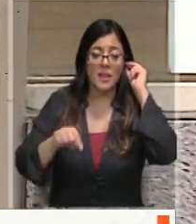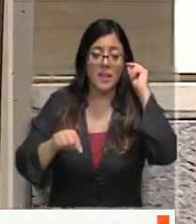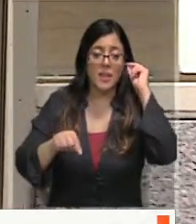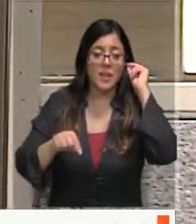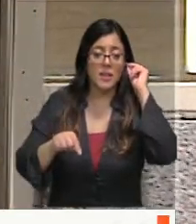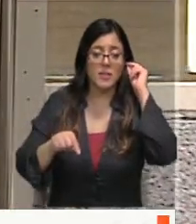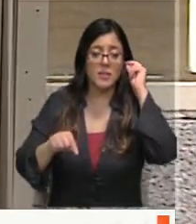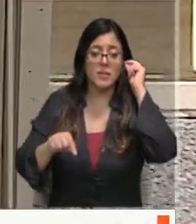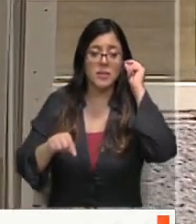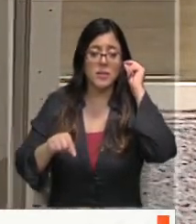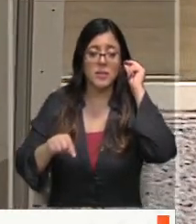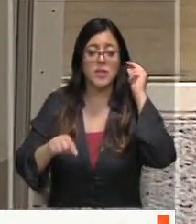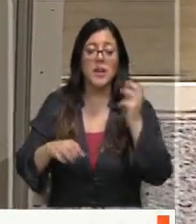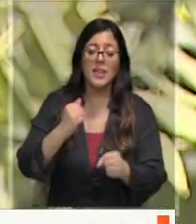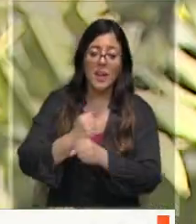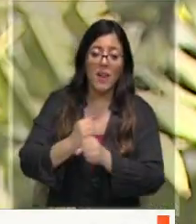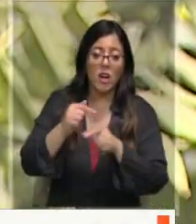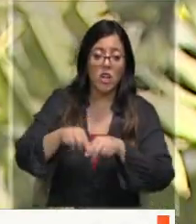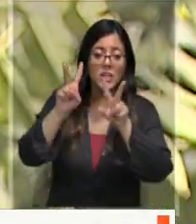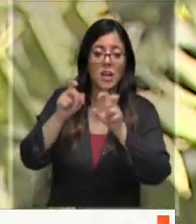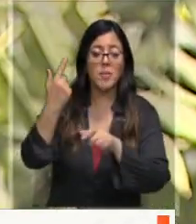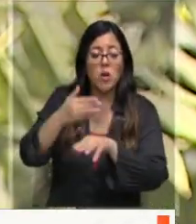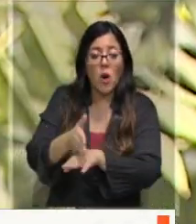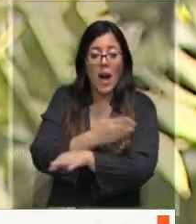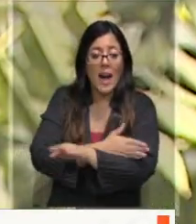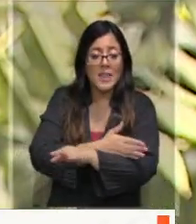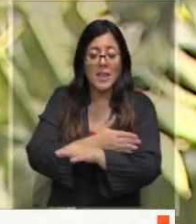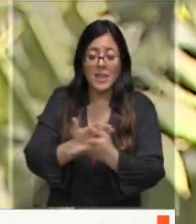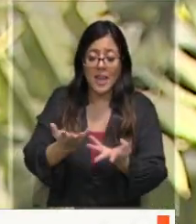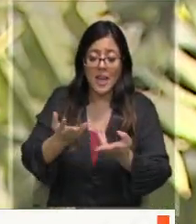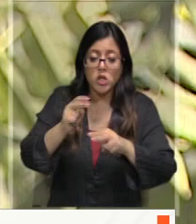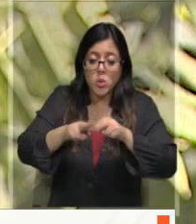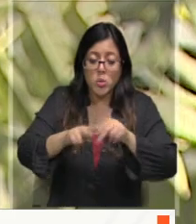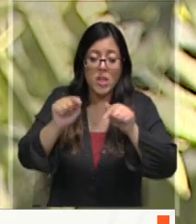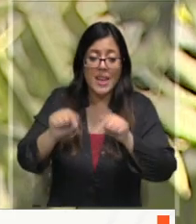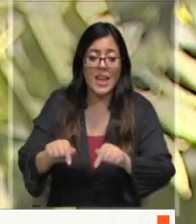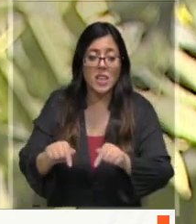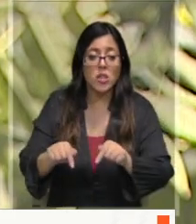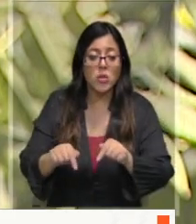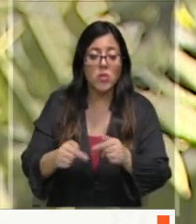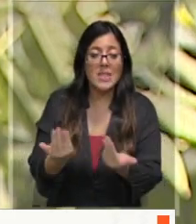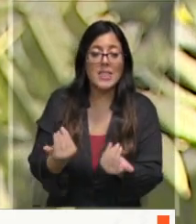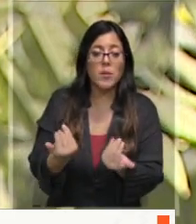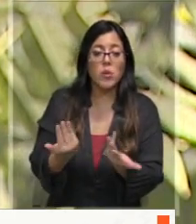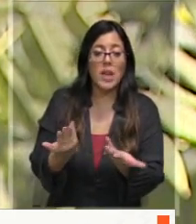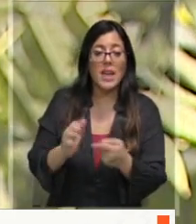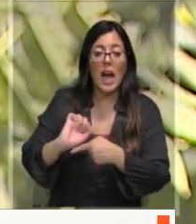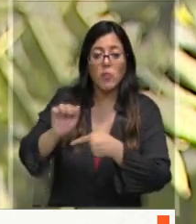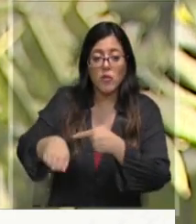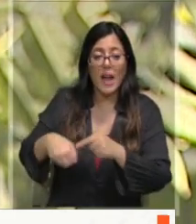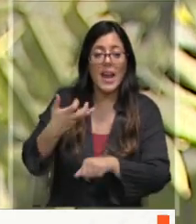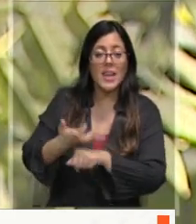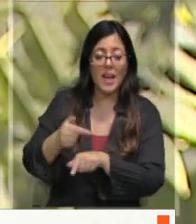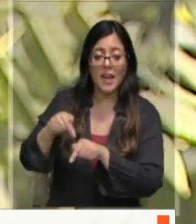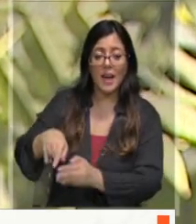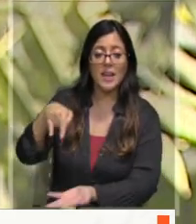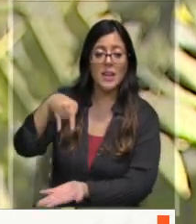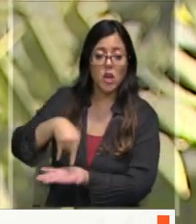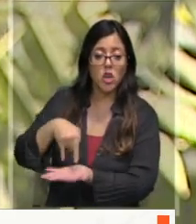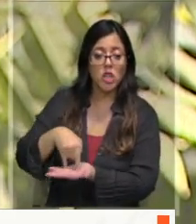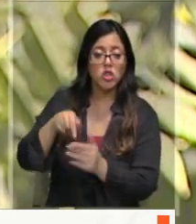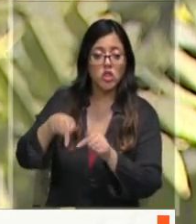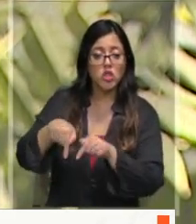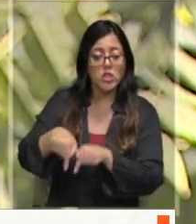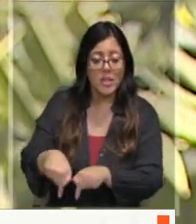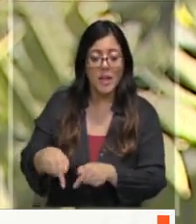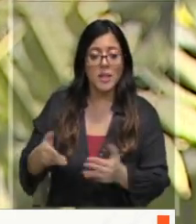pero antes de resolver sobre medidas adicionales tenemos que aprobar las que ya tenemos en el Congreso. Y en eso tenemos hoy